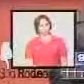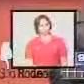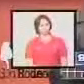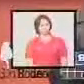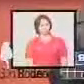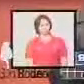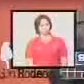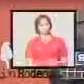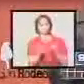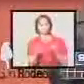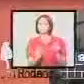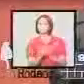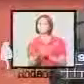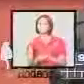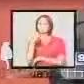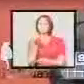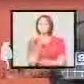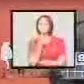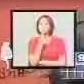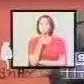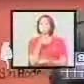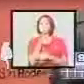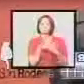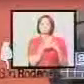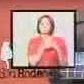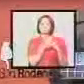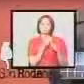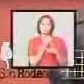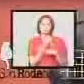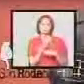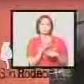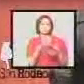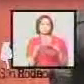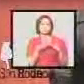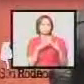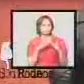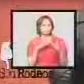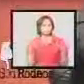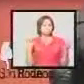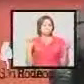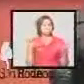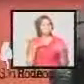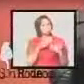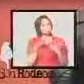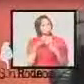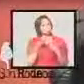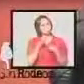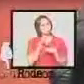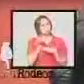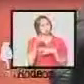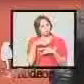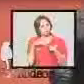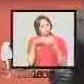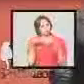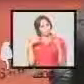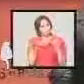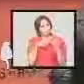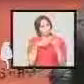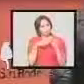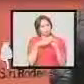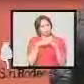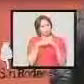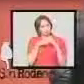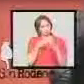que el señor decía de los créditos de vivienda, como le digo, nosotros en el banco tenemos líneas de crédito desde...